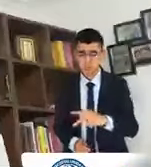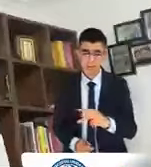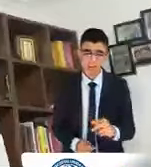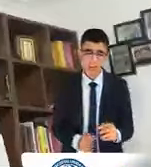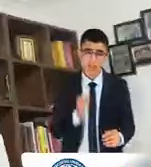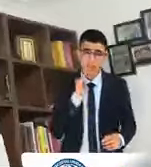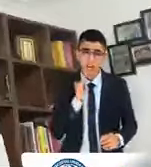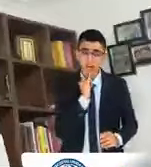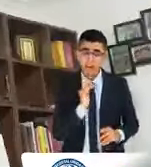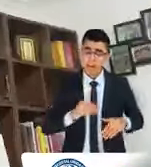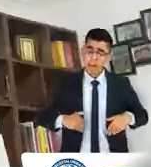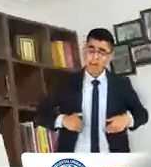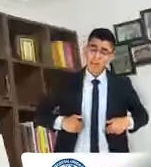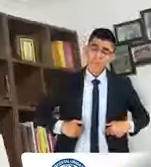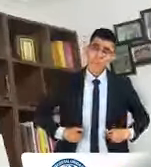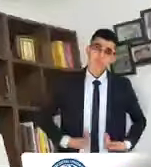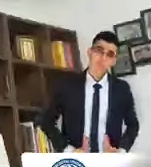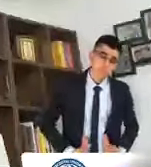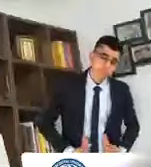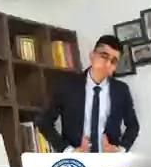distancia desde Egipto hasta el Mar Rojo.